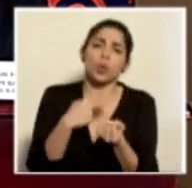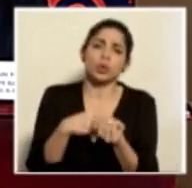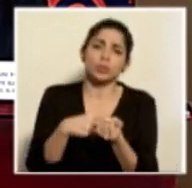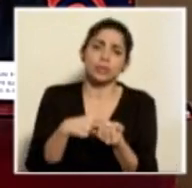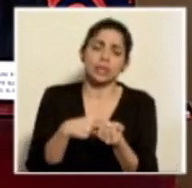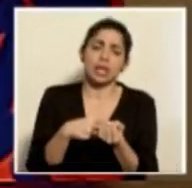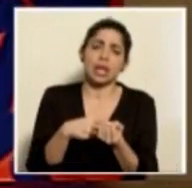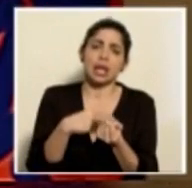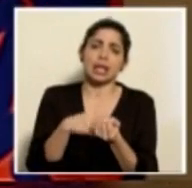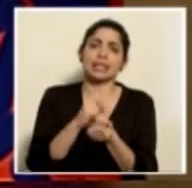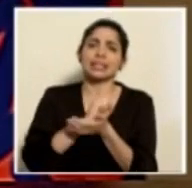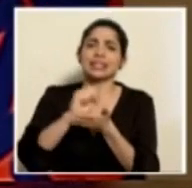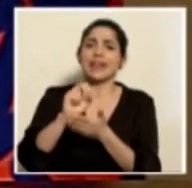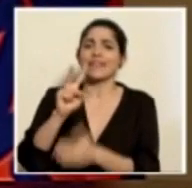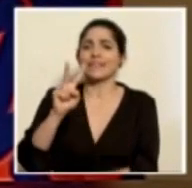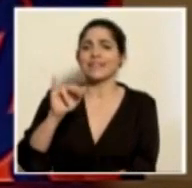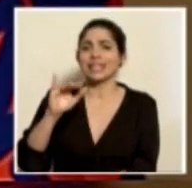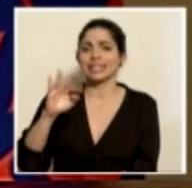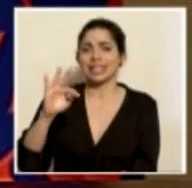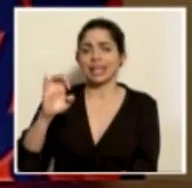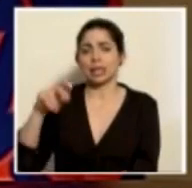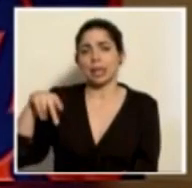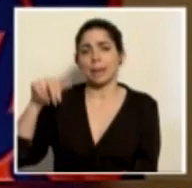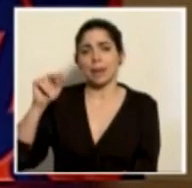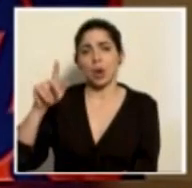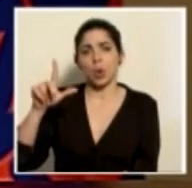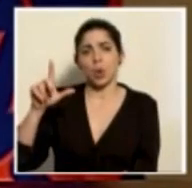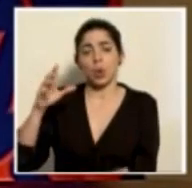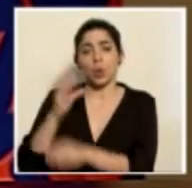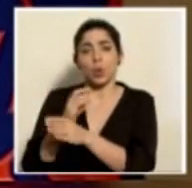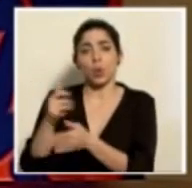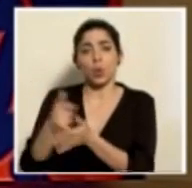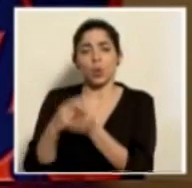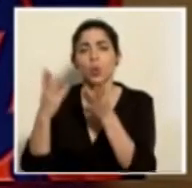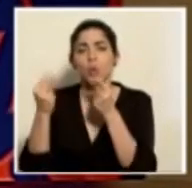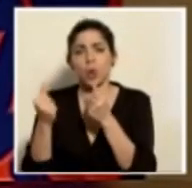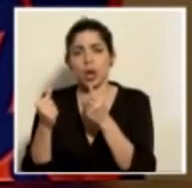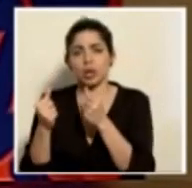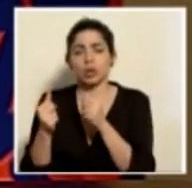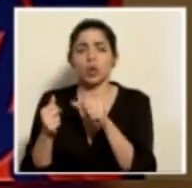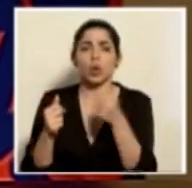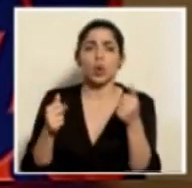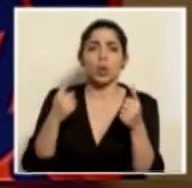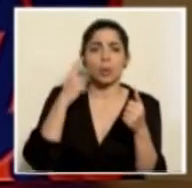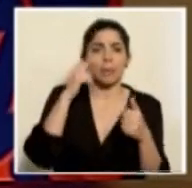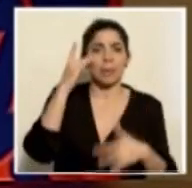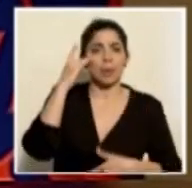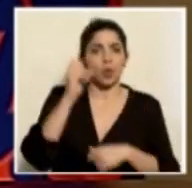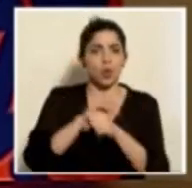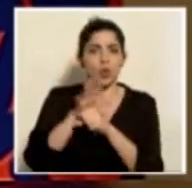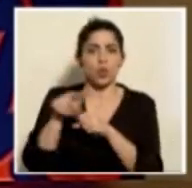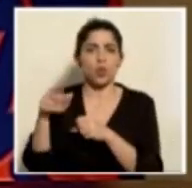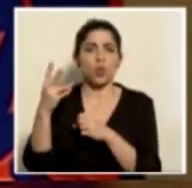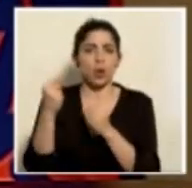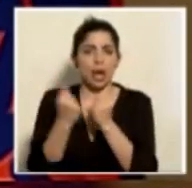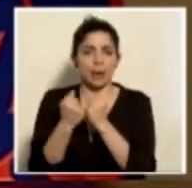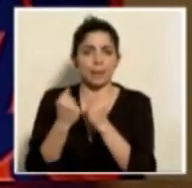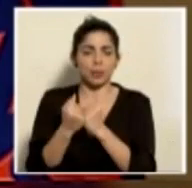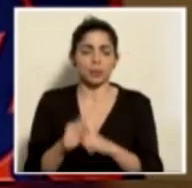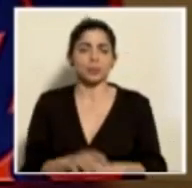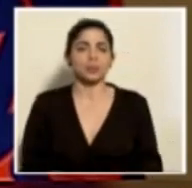Hospital San Vicente de Paúl en UCIs y otros para tratar pacientes positivos por COVID?